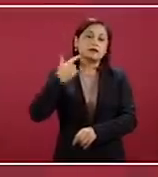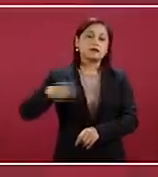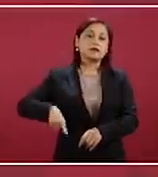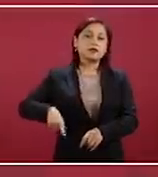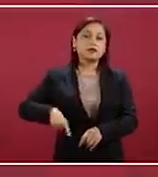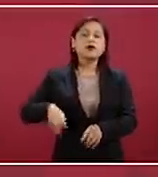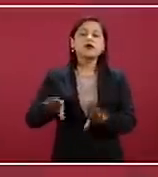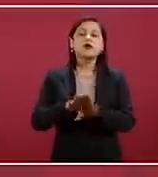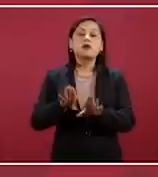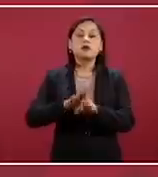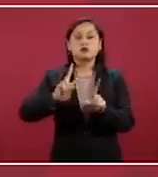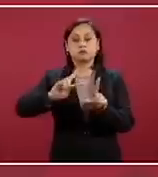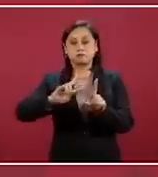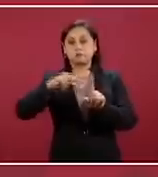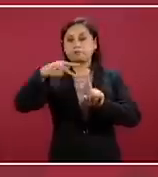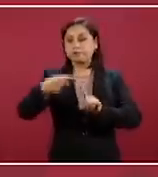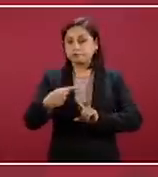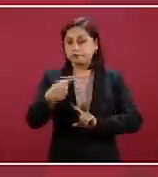Al revés.